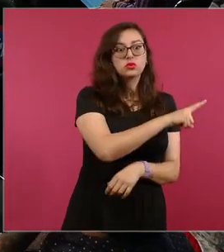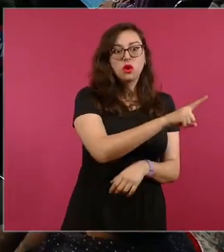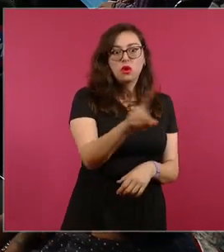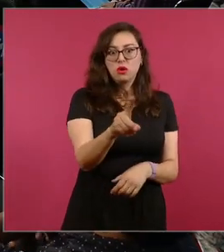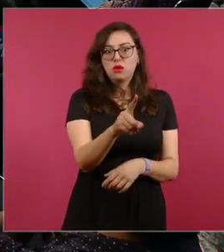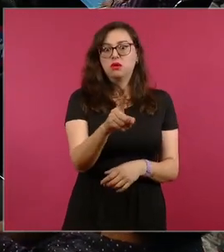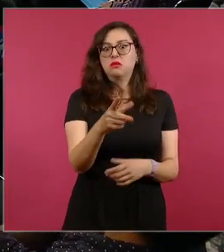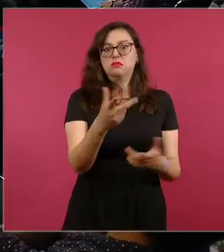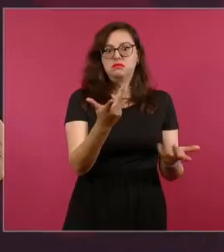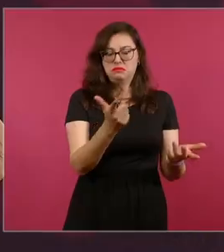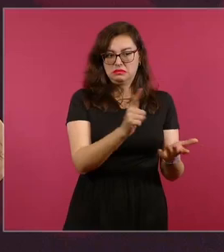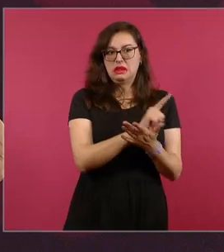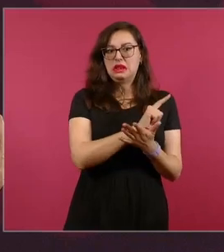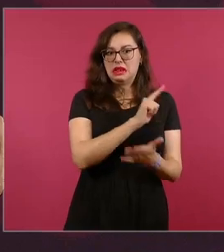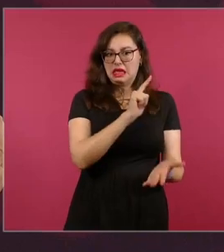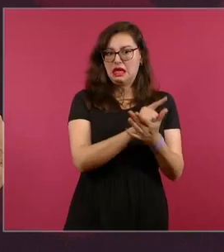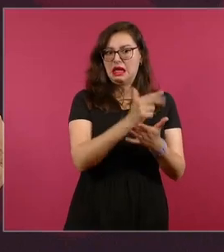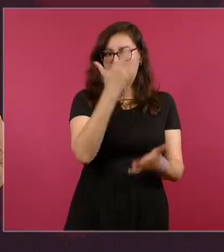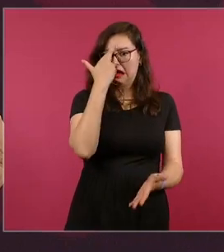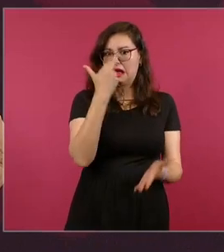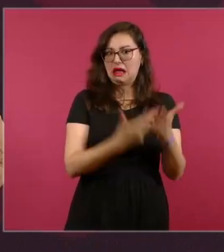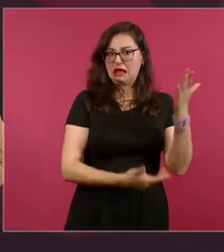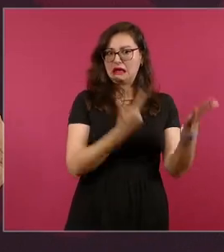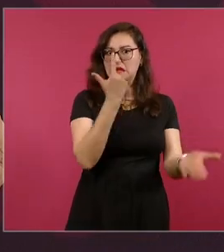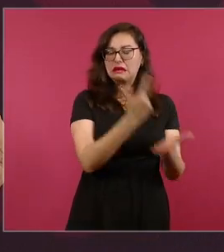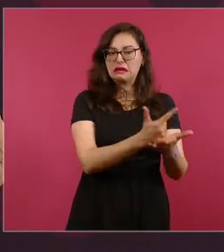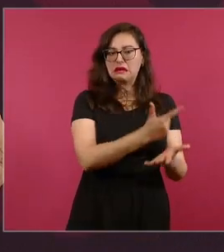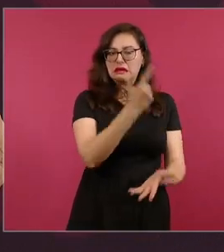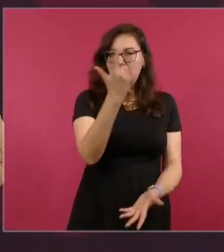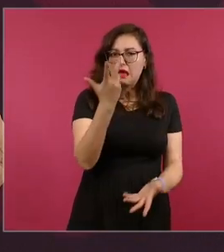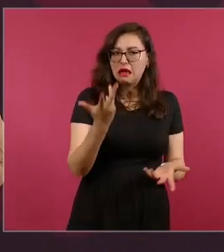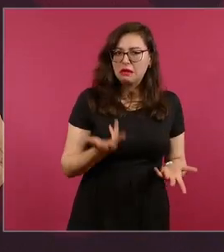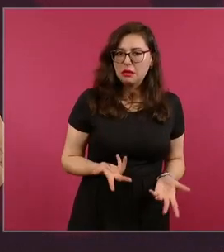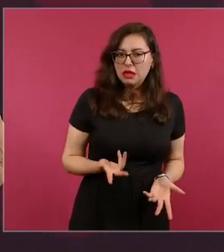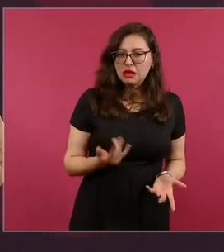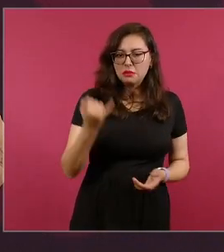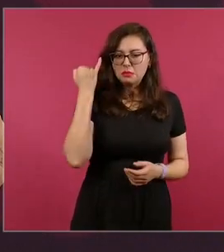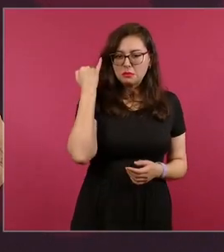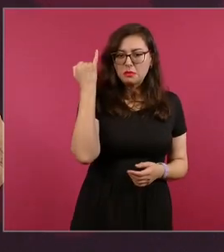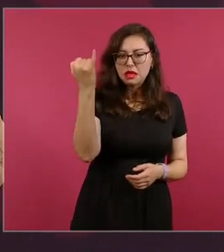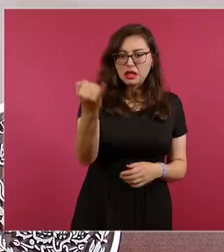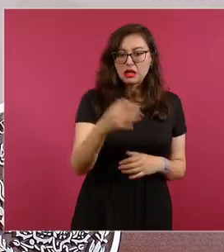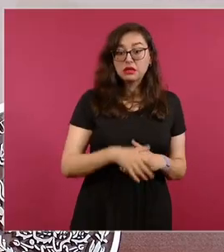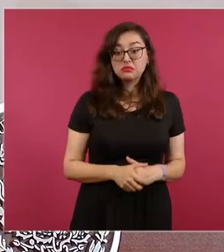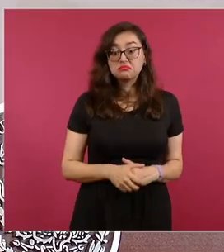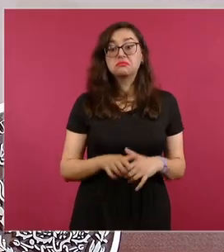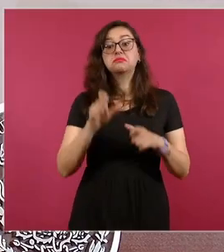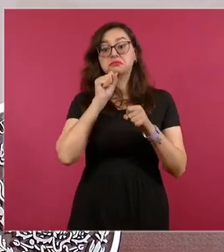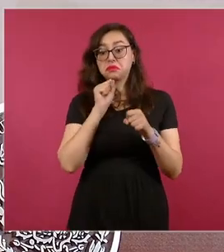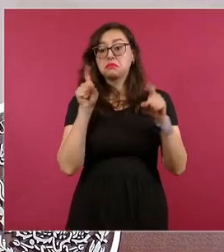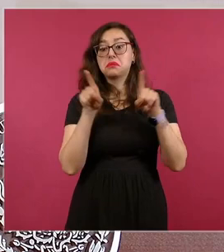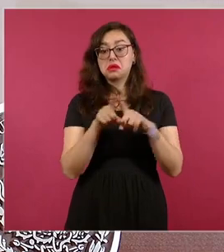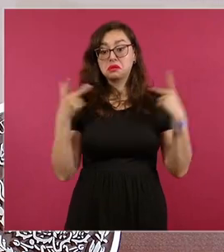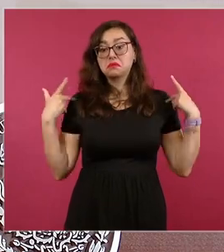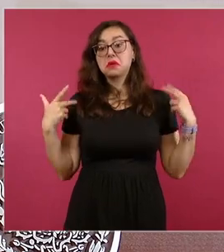Y asesinaron a maestras, a maestros, a dirigentes sociales.